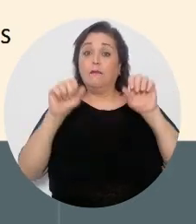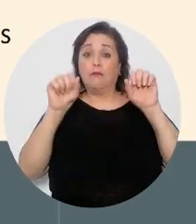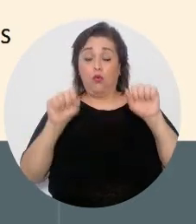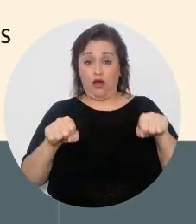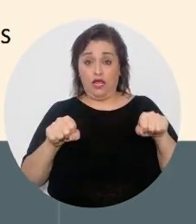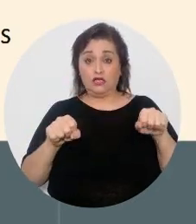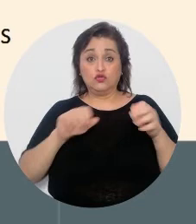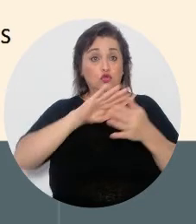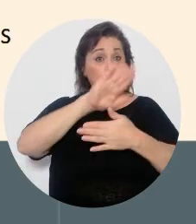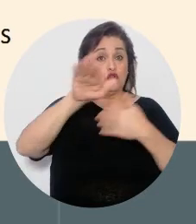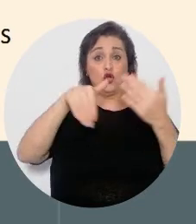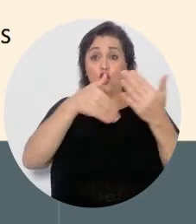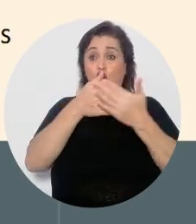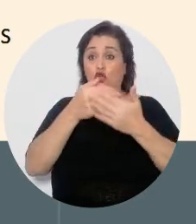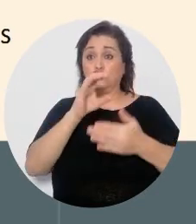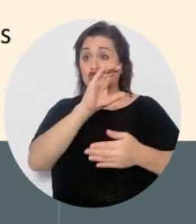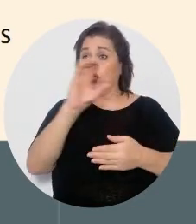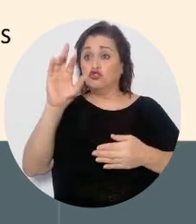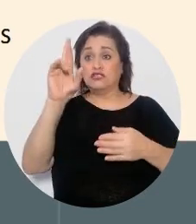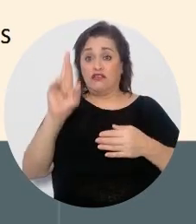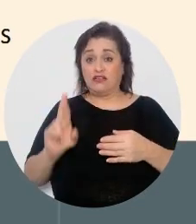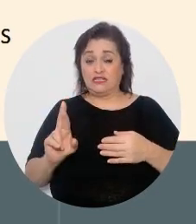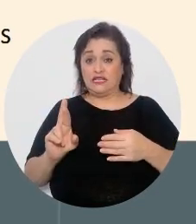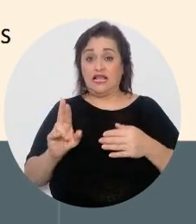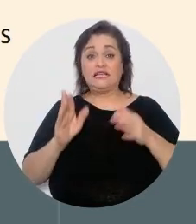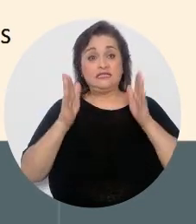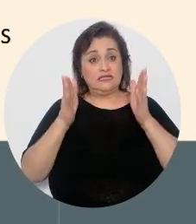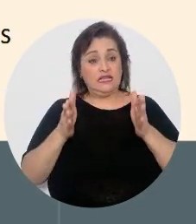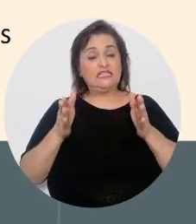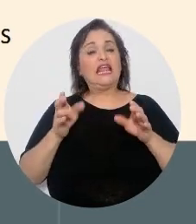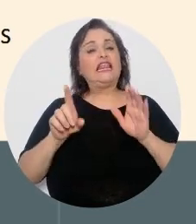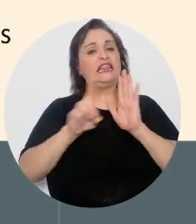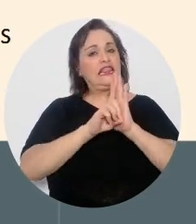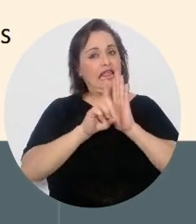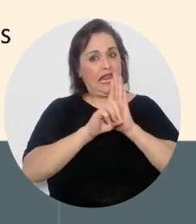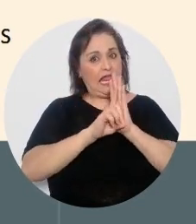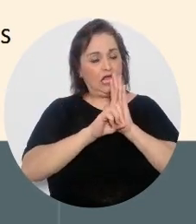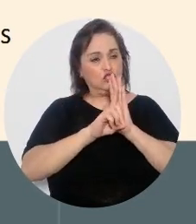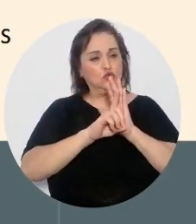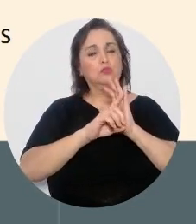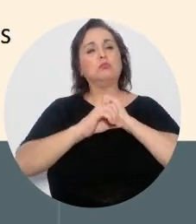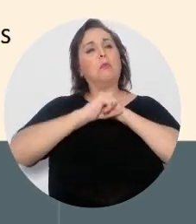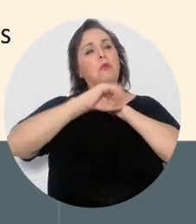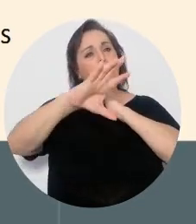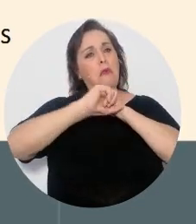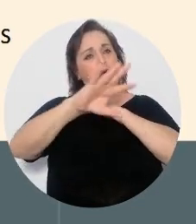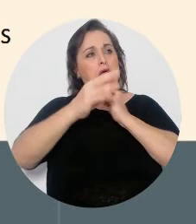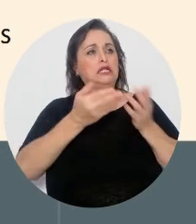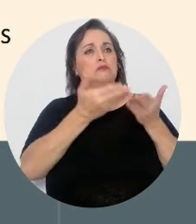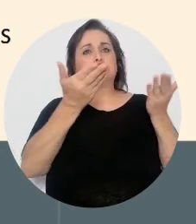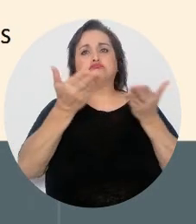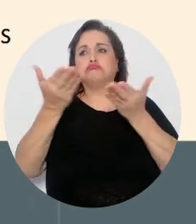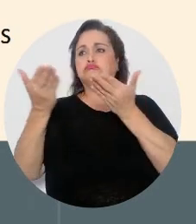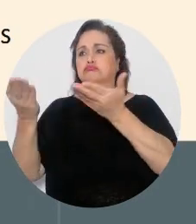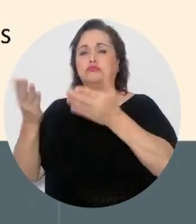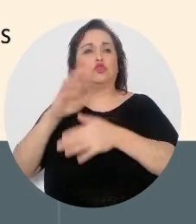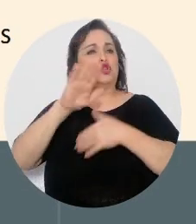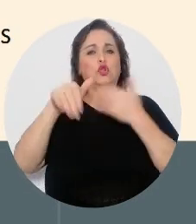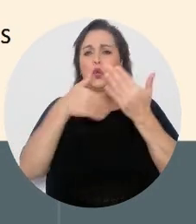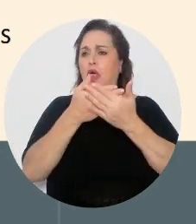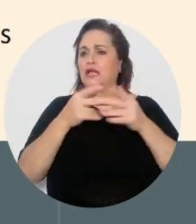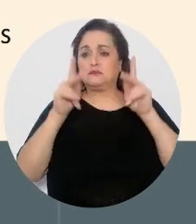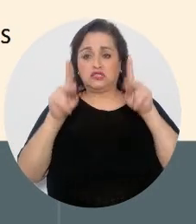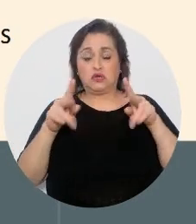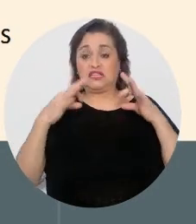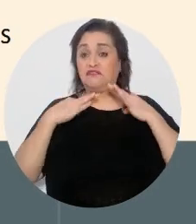eso, todos los costarricenses tenemos el derecho de difundir propaganda. Todas las